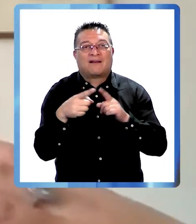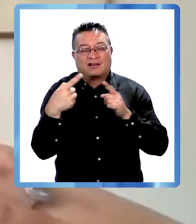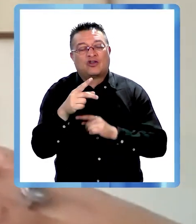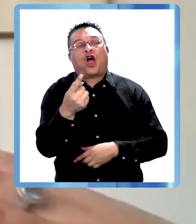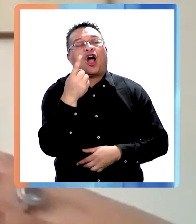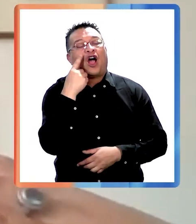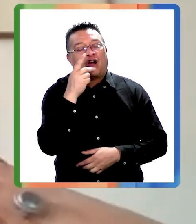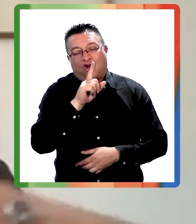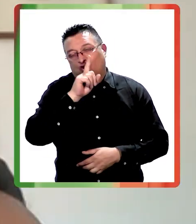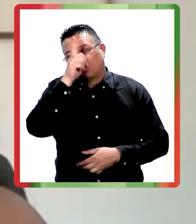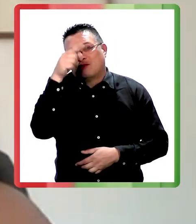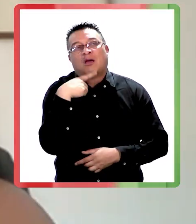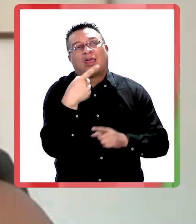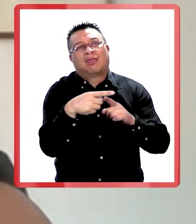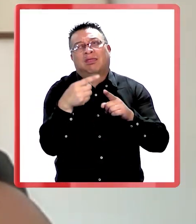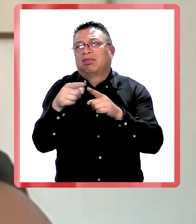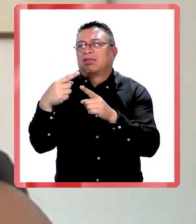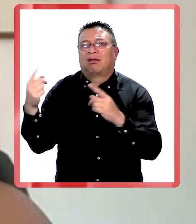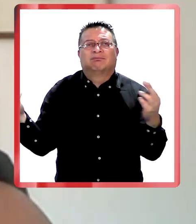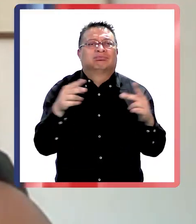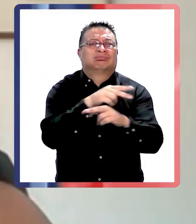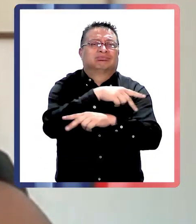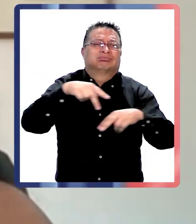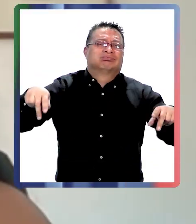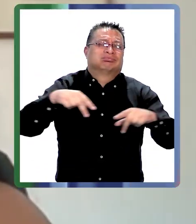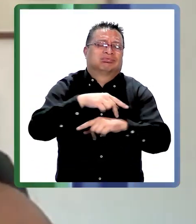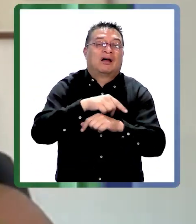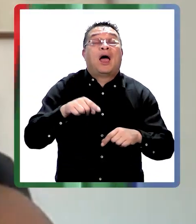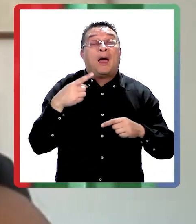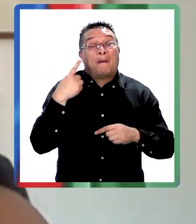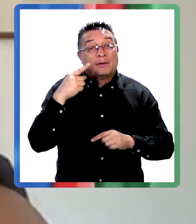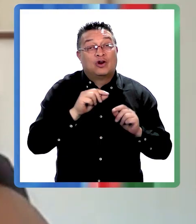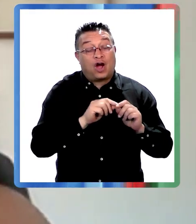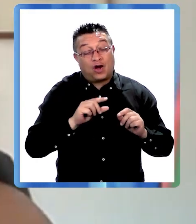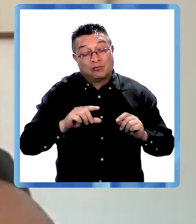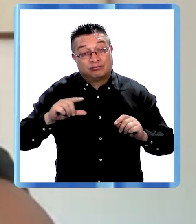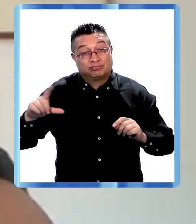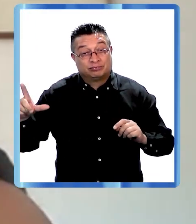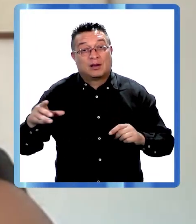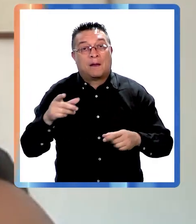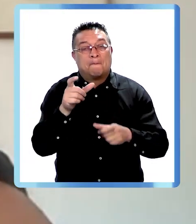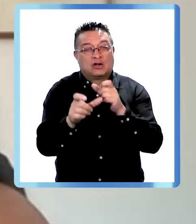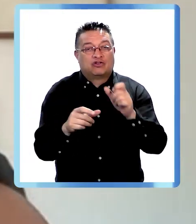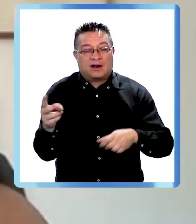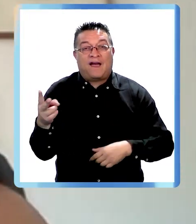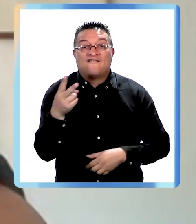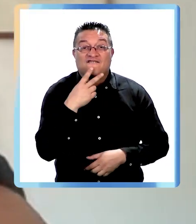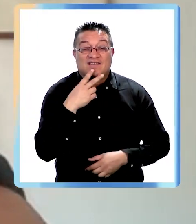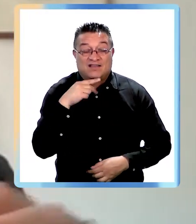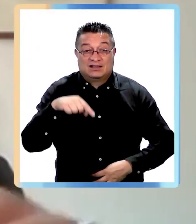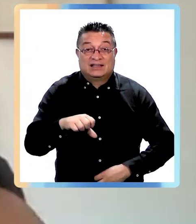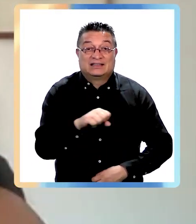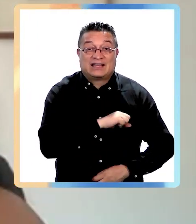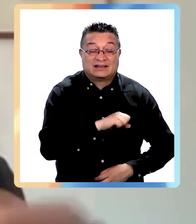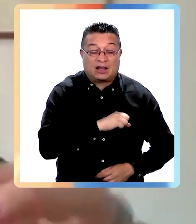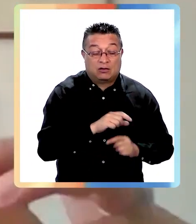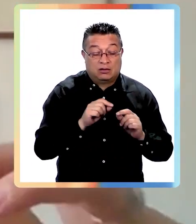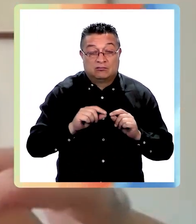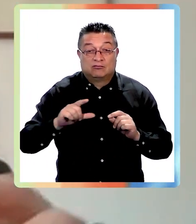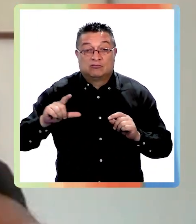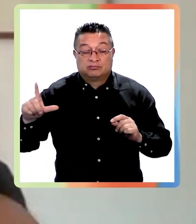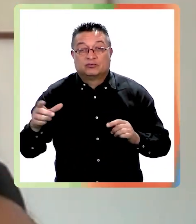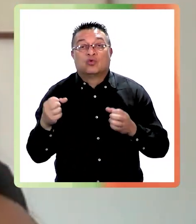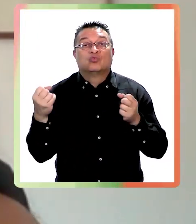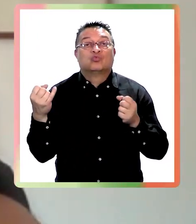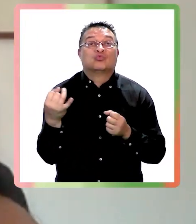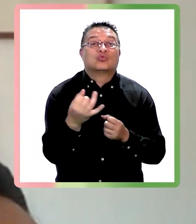caras diferentes, ¿ya? En la medida también que ha aumentado como el volumen de gente viviendo en Santiago y han aumentado